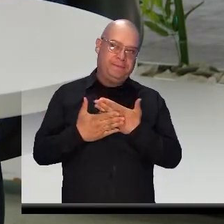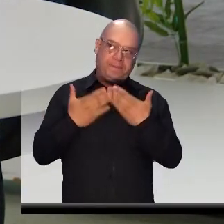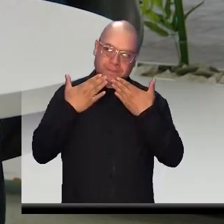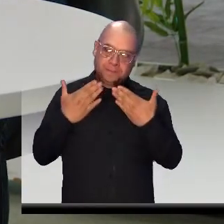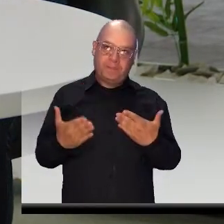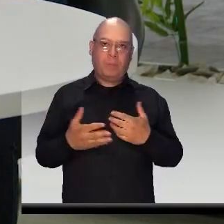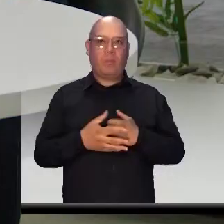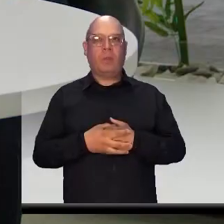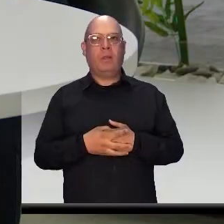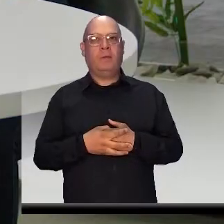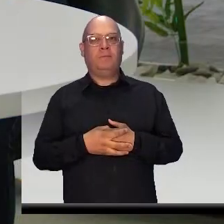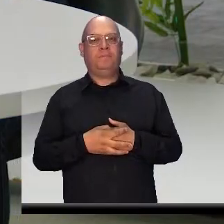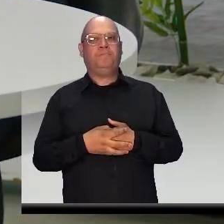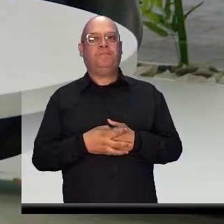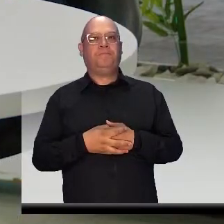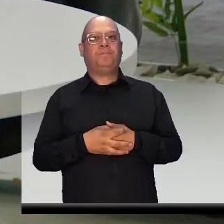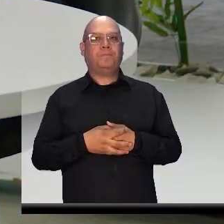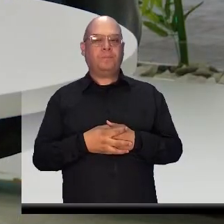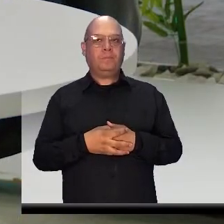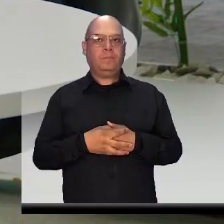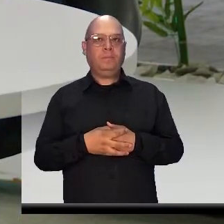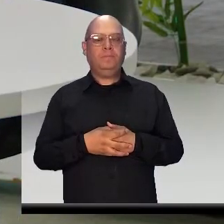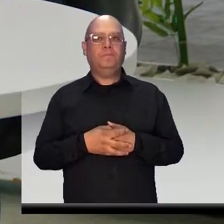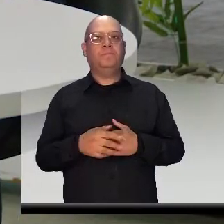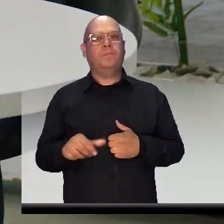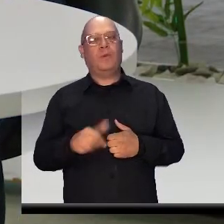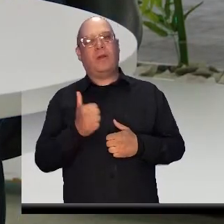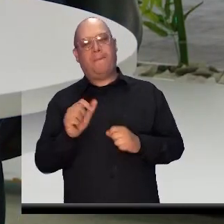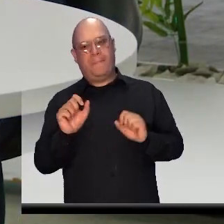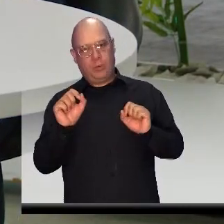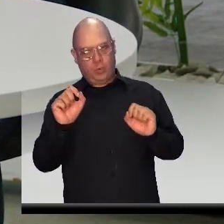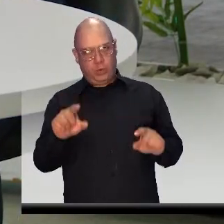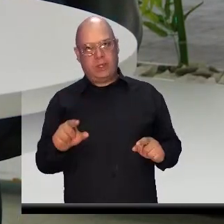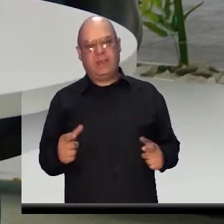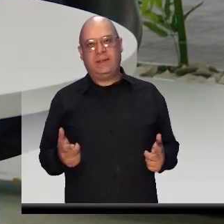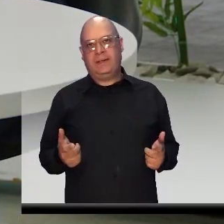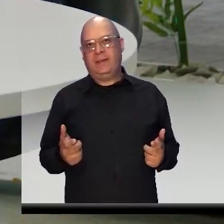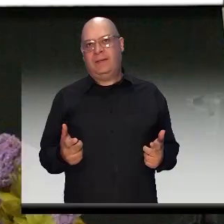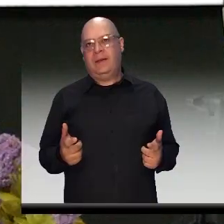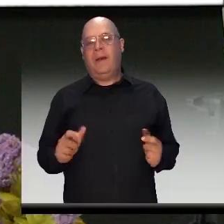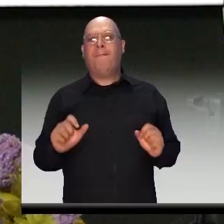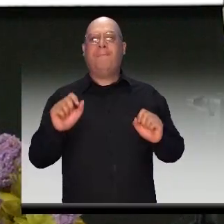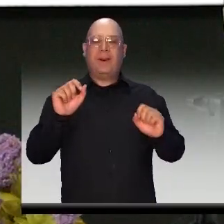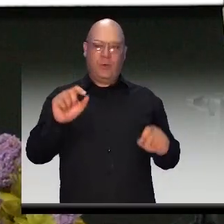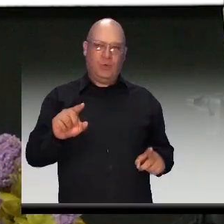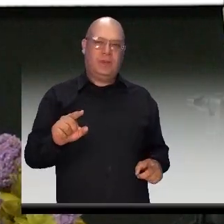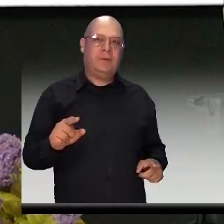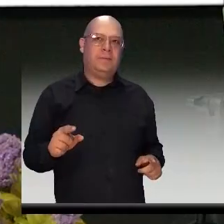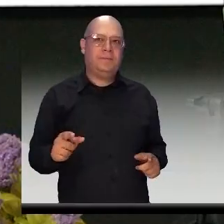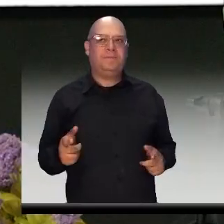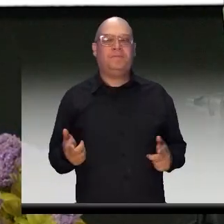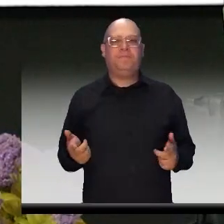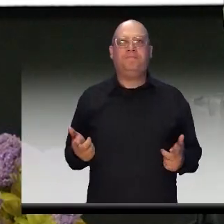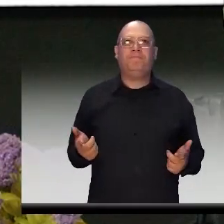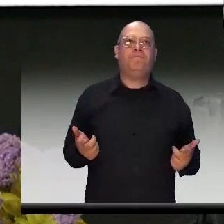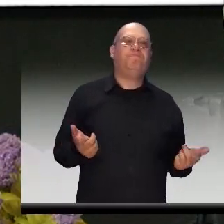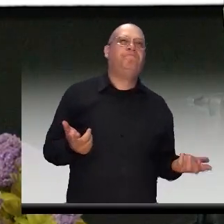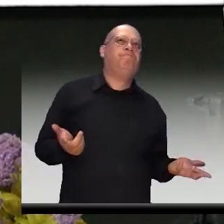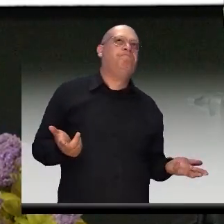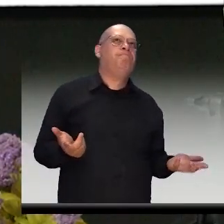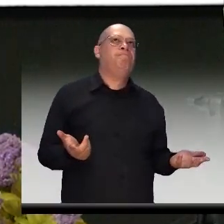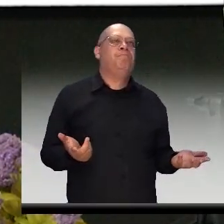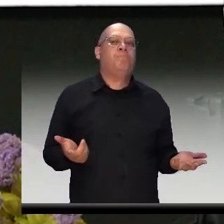entonces vamos directo a esta otra pregunta que nos han hecho precisamente nuestros televidentes, y es